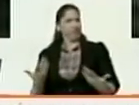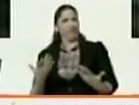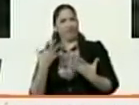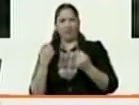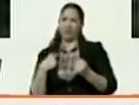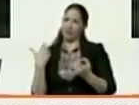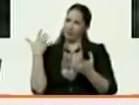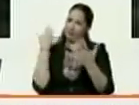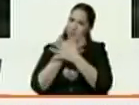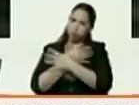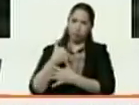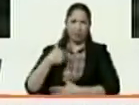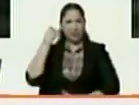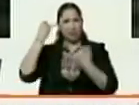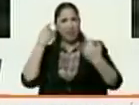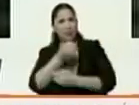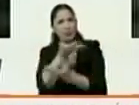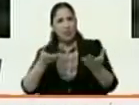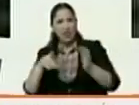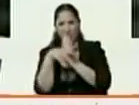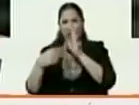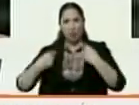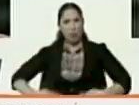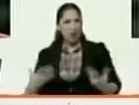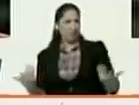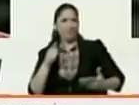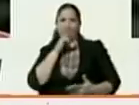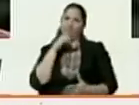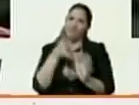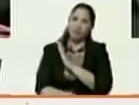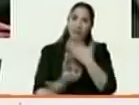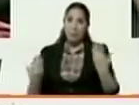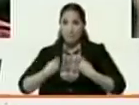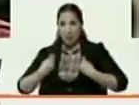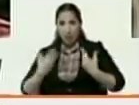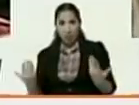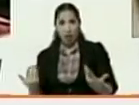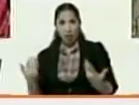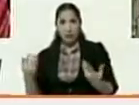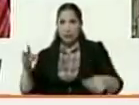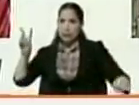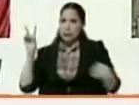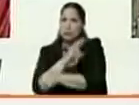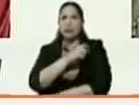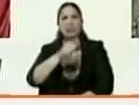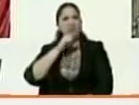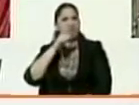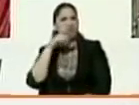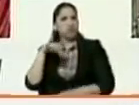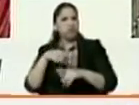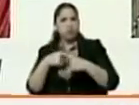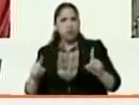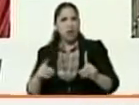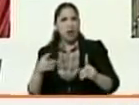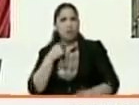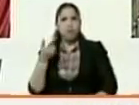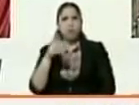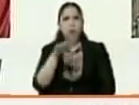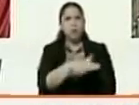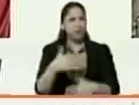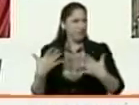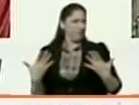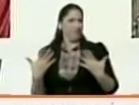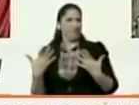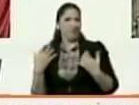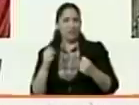Imaginen ustedes, el derecho humano de la vida es violado para asesinarte.